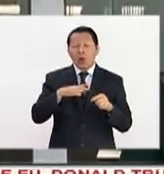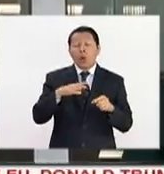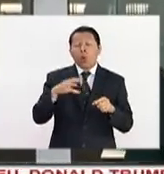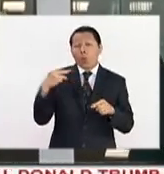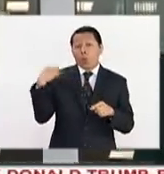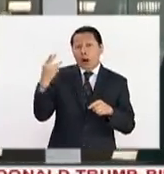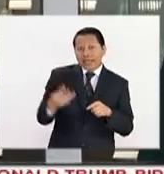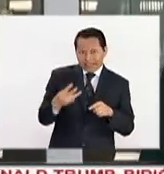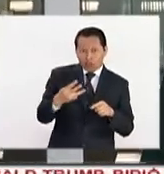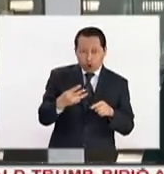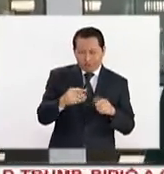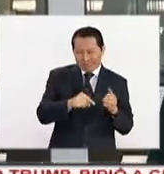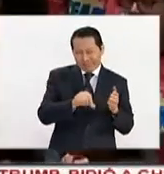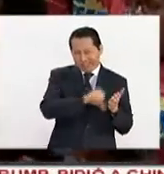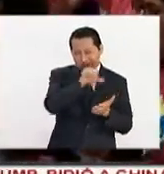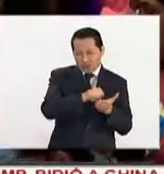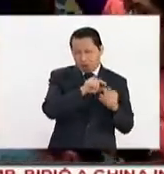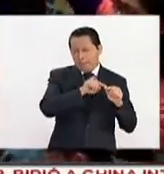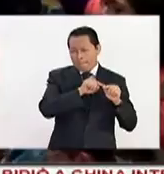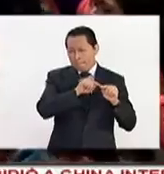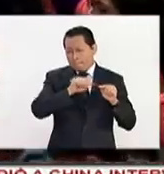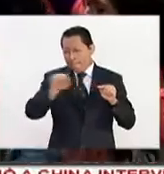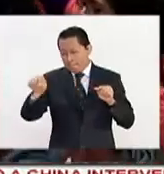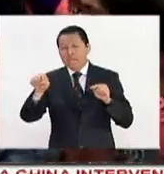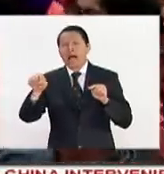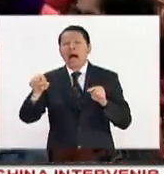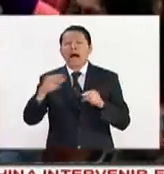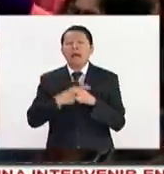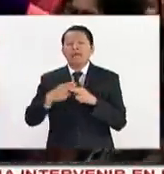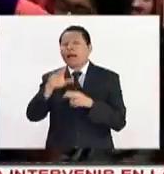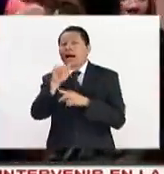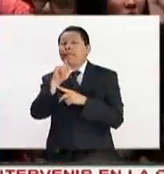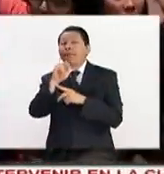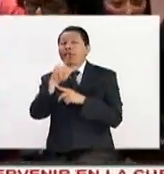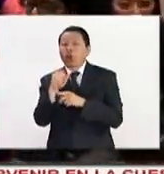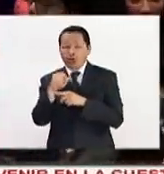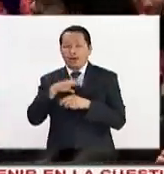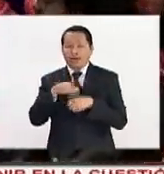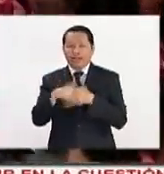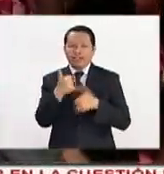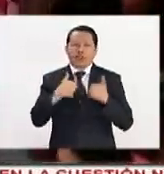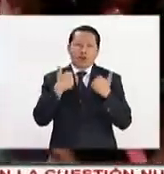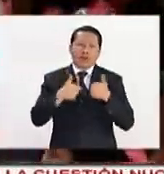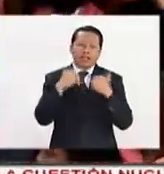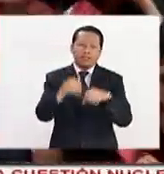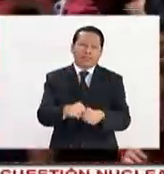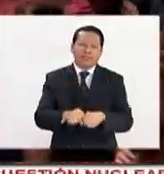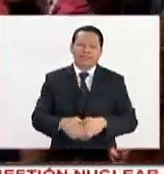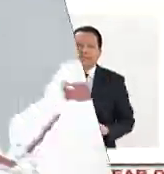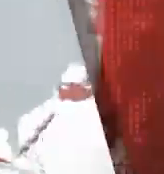Washington hasta el Capitolio. Durante esta concentración, 15 jóvenes fueron arrestados.